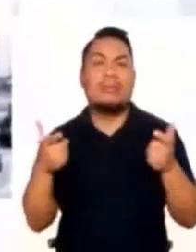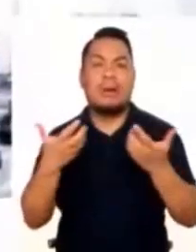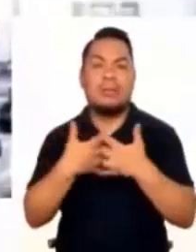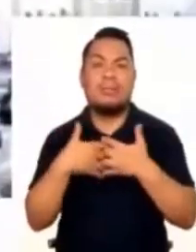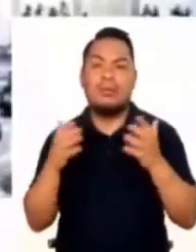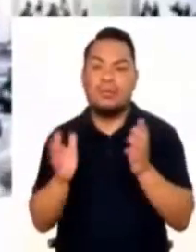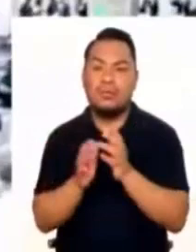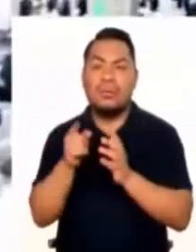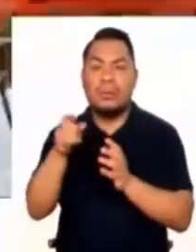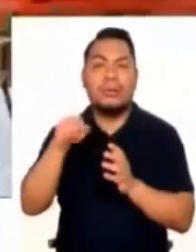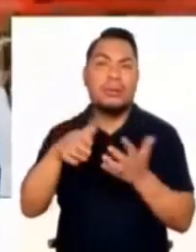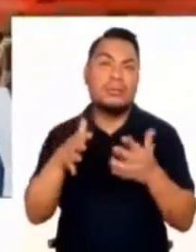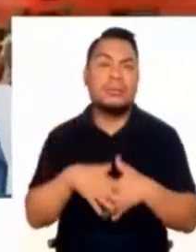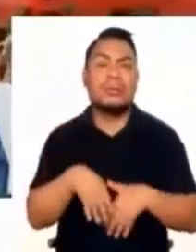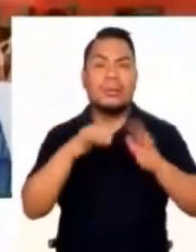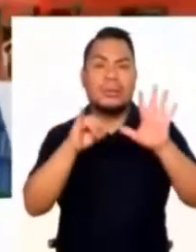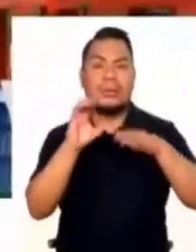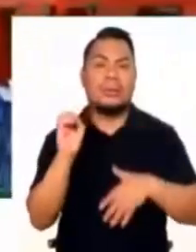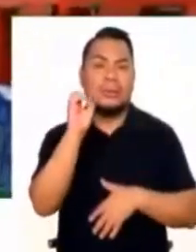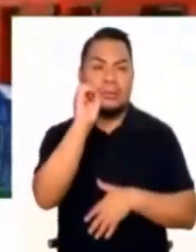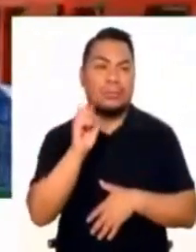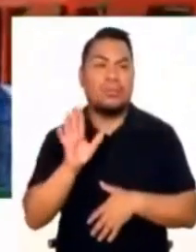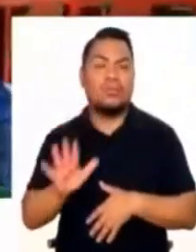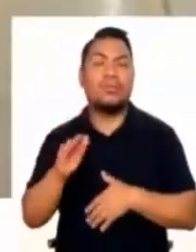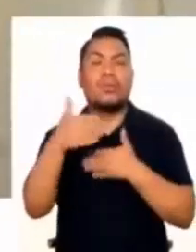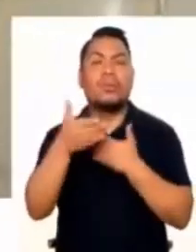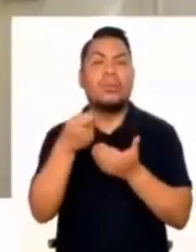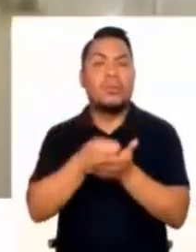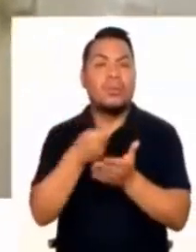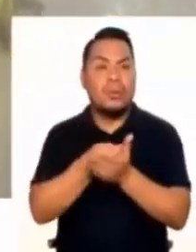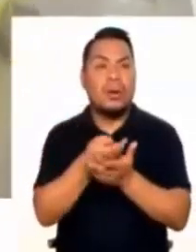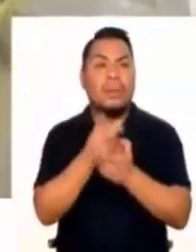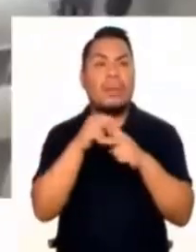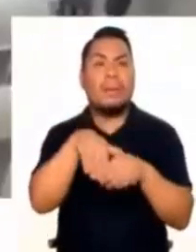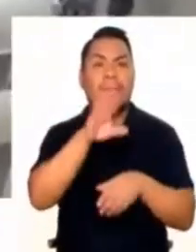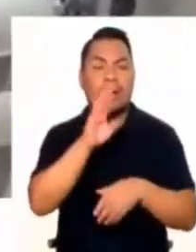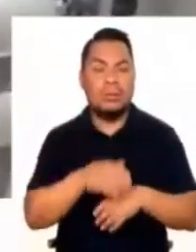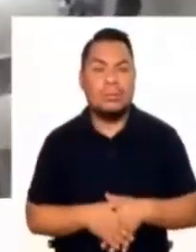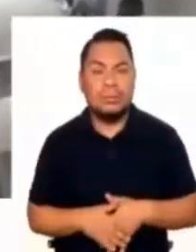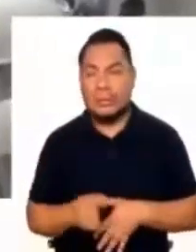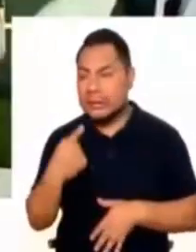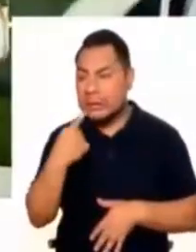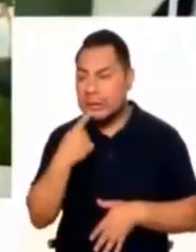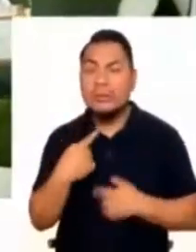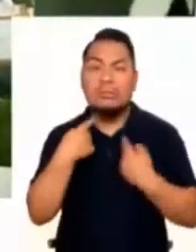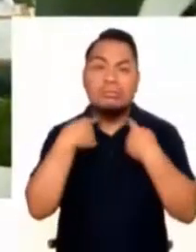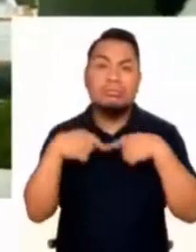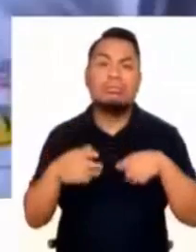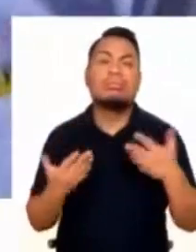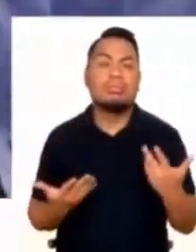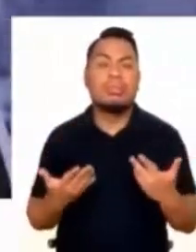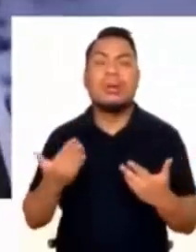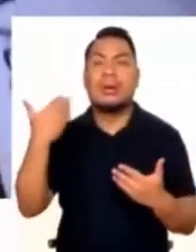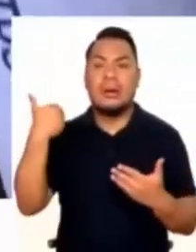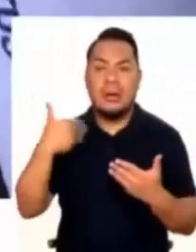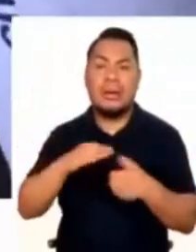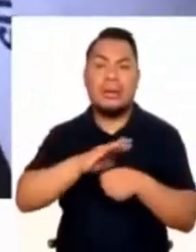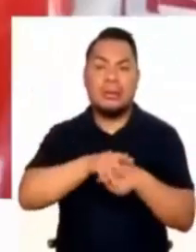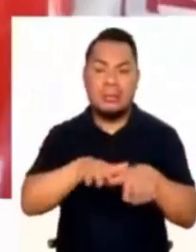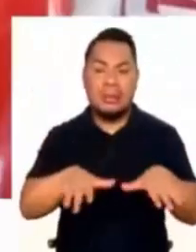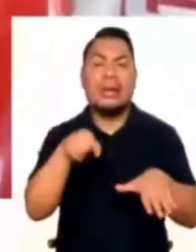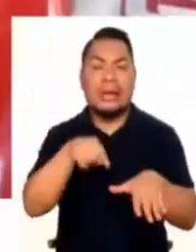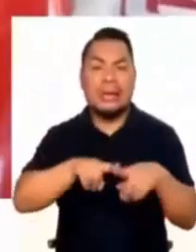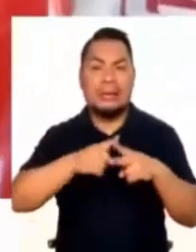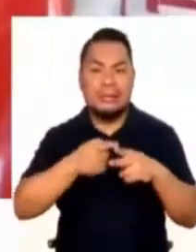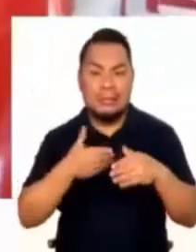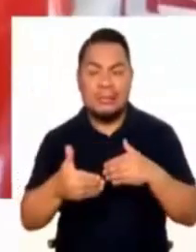que representan casi el 60% de su cartera crediticia. Precisa que la afectación se arrastra desde la pandemia.